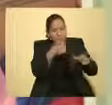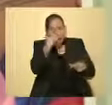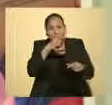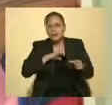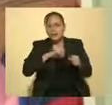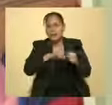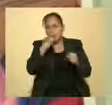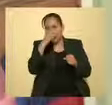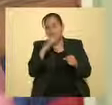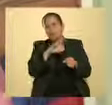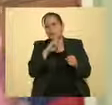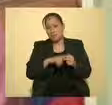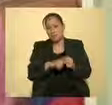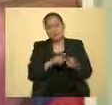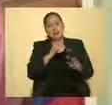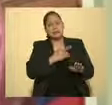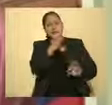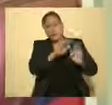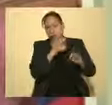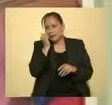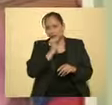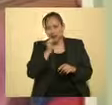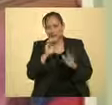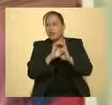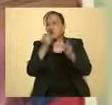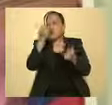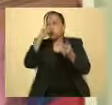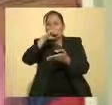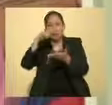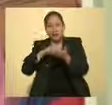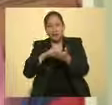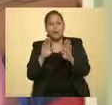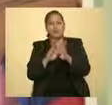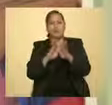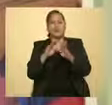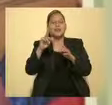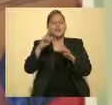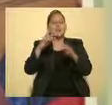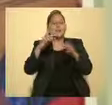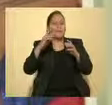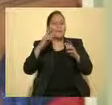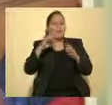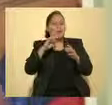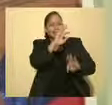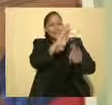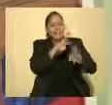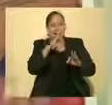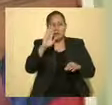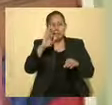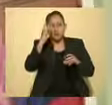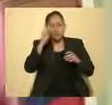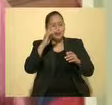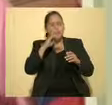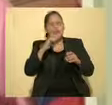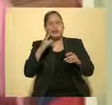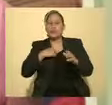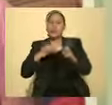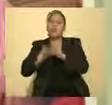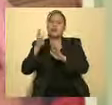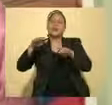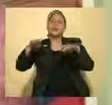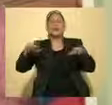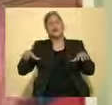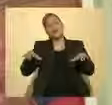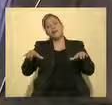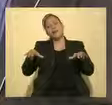mascotas. Exacto. ¿Verdad? Hay que consentirlos. Hay lugares, por ejemplo, hay unos que son, por ejemplo, spas, que están innovando mucho, en el cual puedes ir tú a tomar el spa, a que te